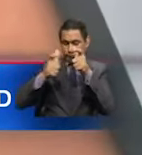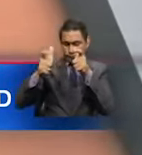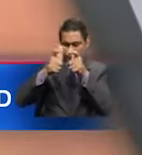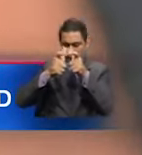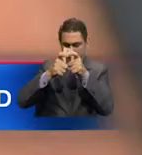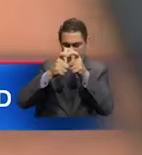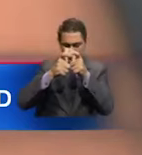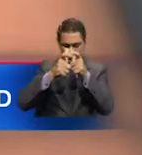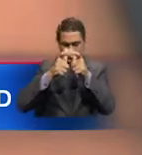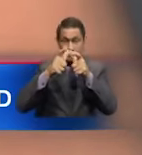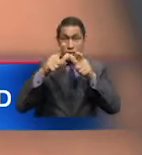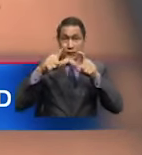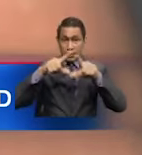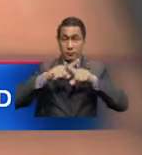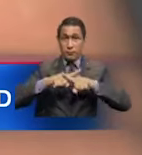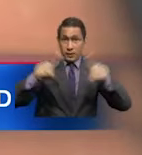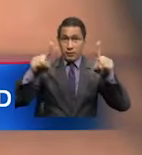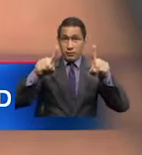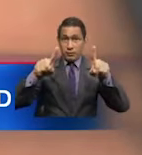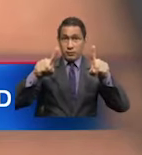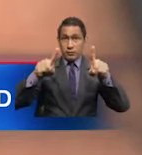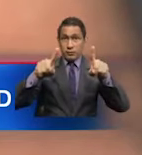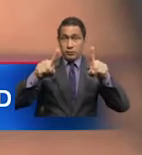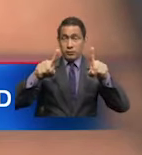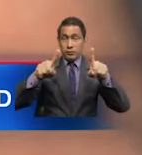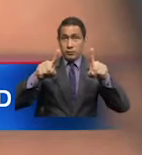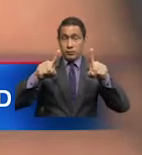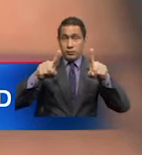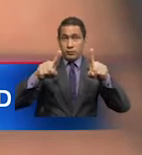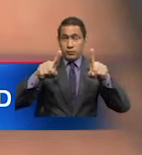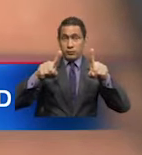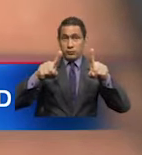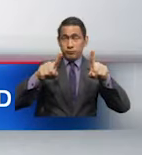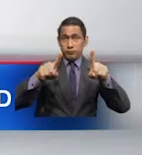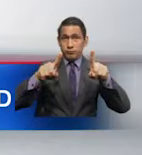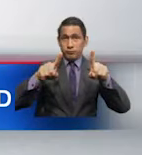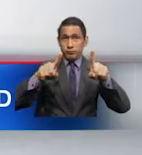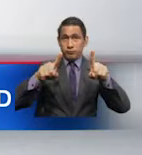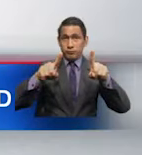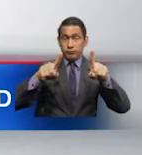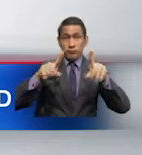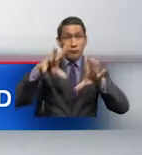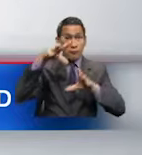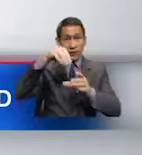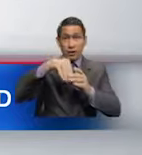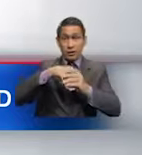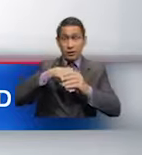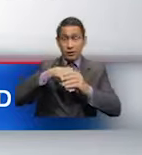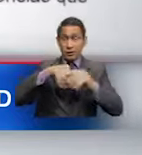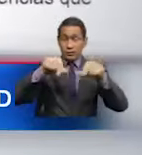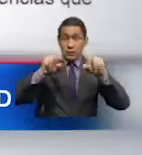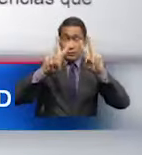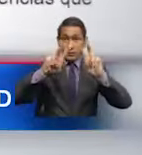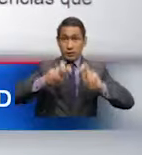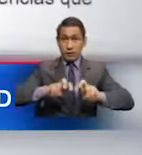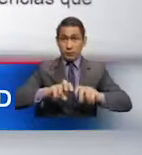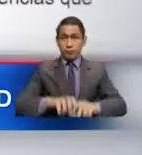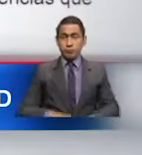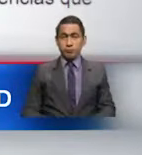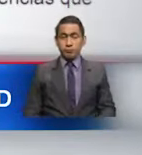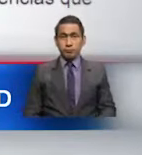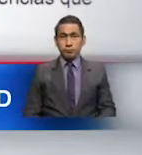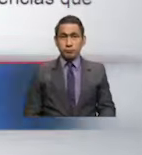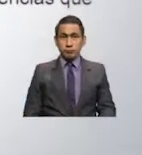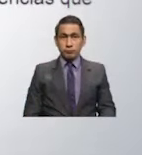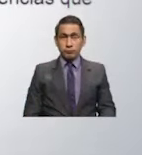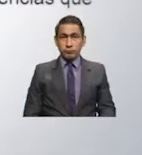misma que solicitó mediante un escrito sea conservada bajo cadena de custodia dentro del caso Metástasis. Aparentemente, la información